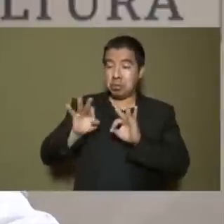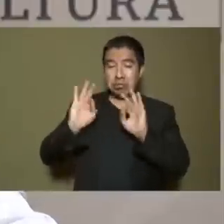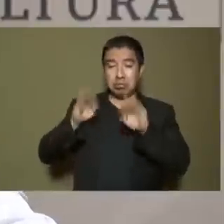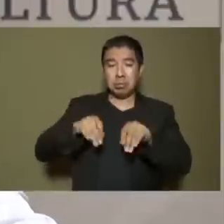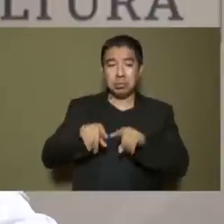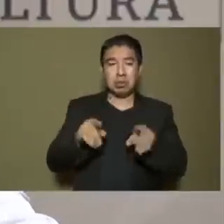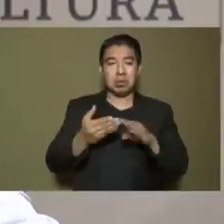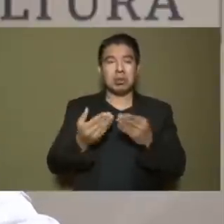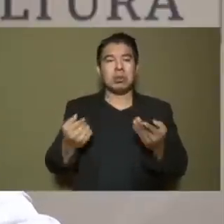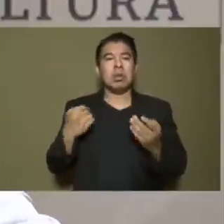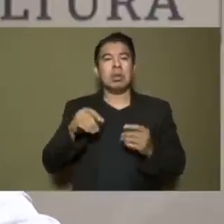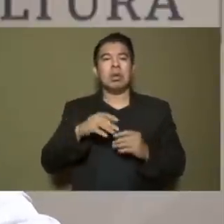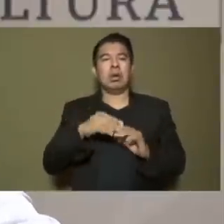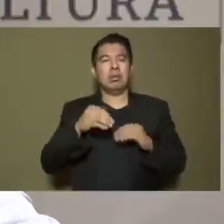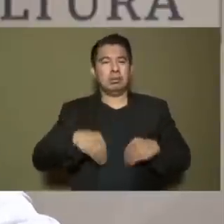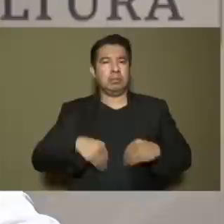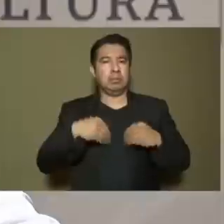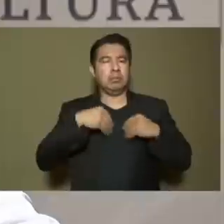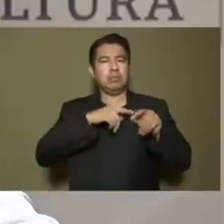aquí estuvieron viviendo,